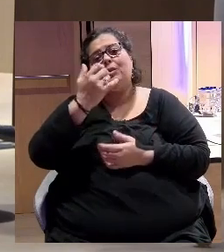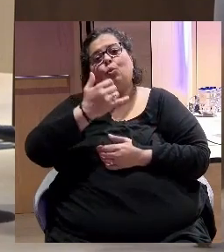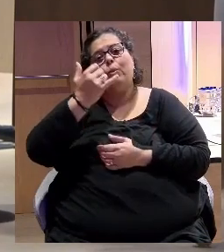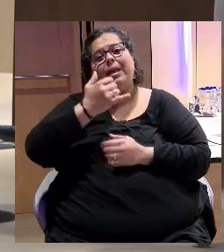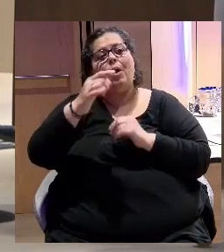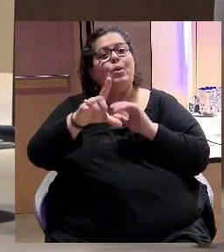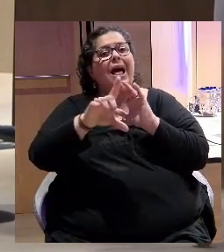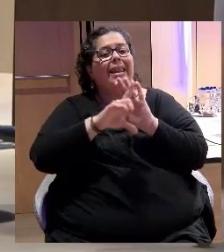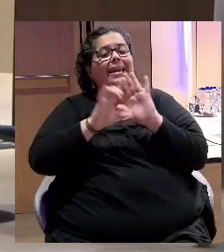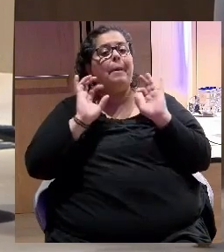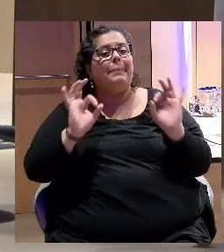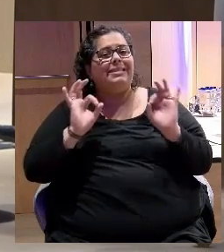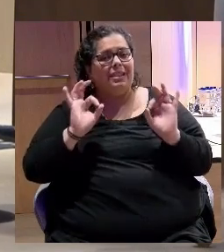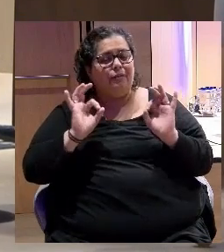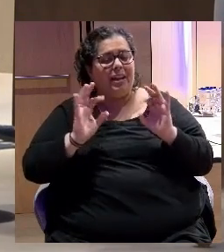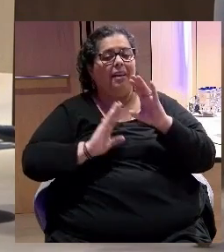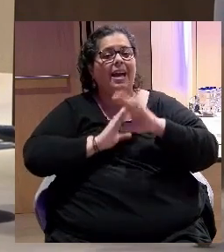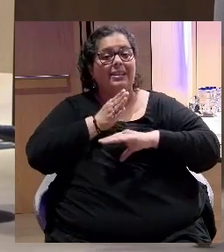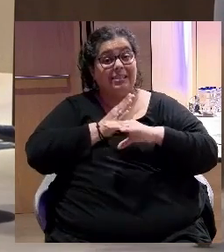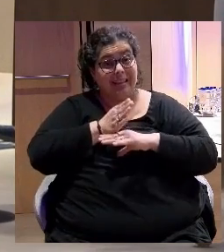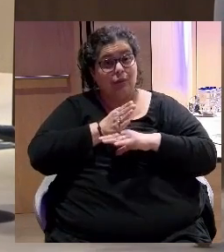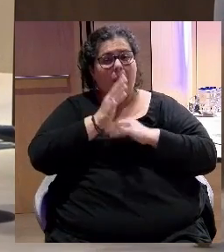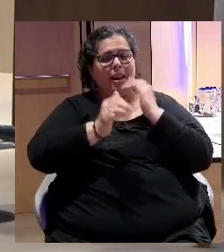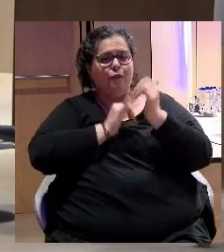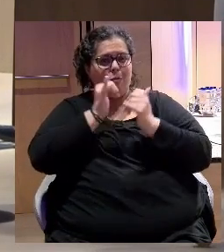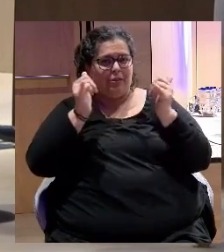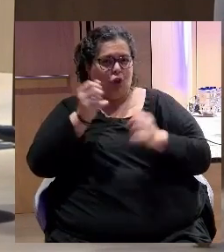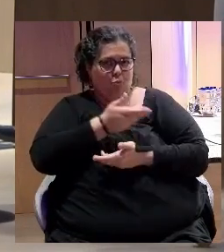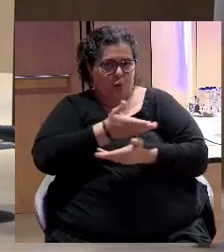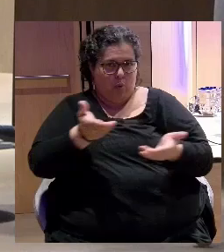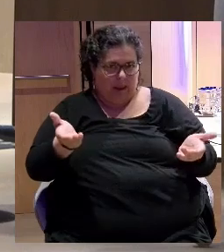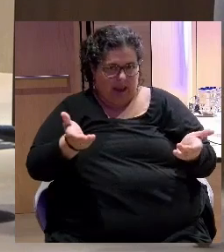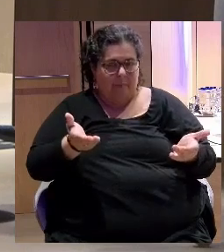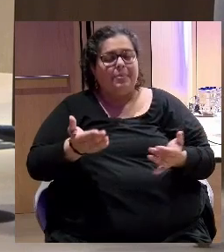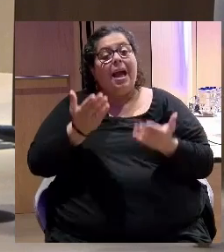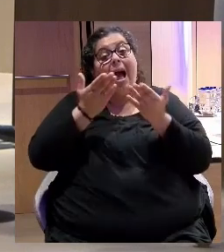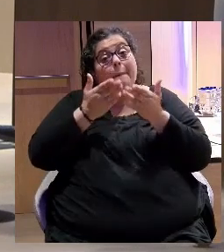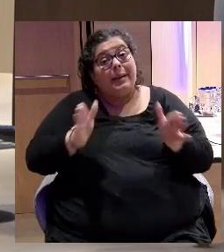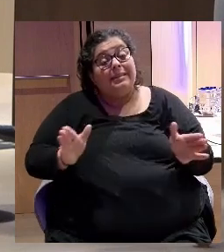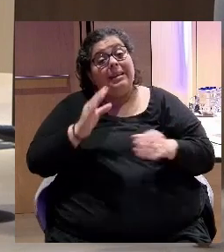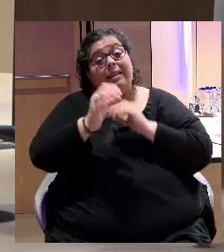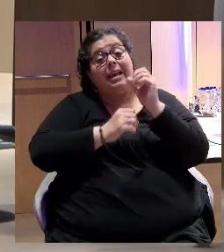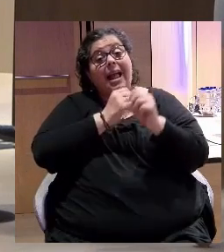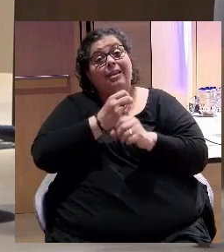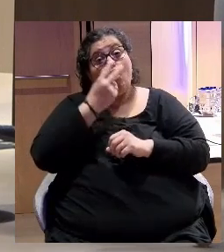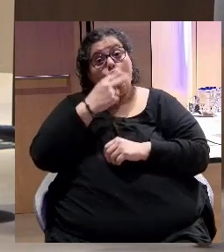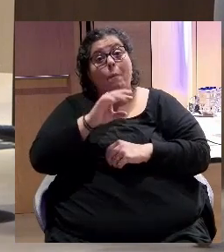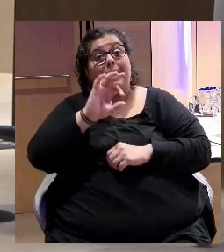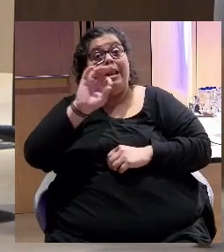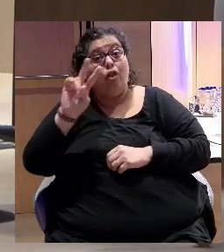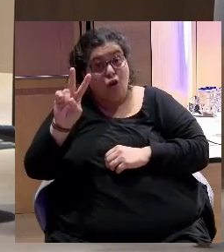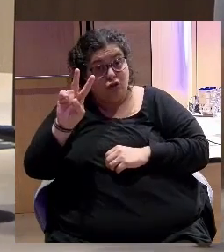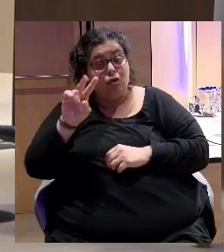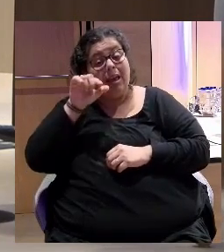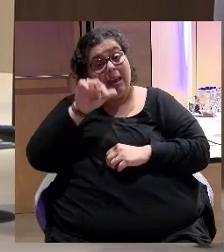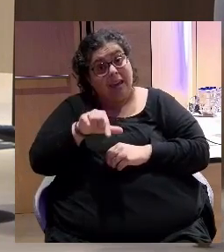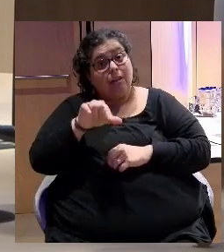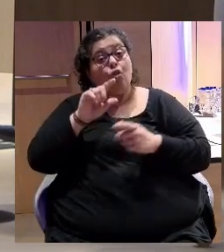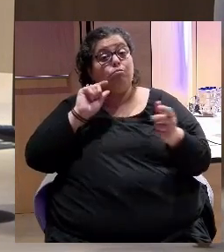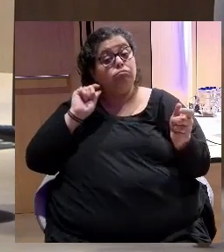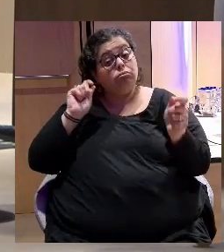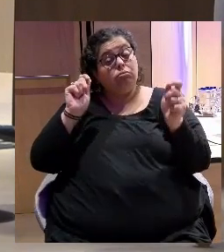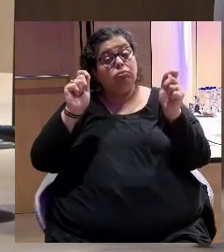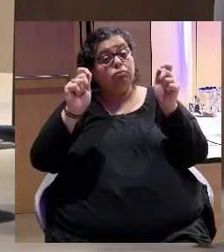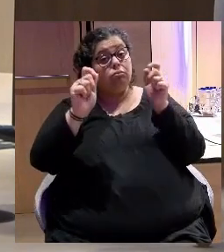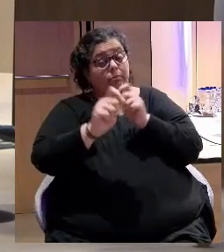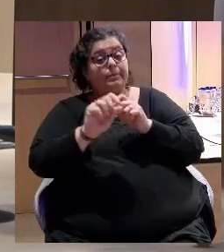ley específica de acceso a la información pública. Fue a partir del año 2002 que este escenario comenzó a cambiar